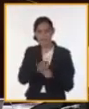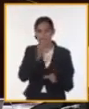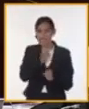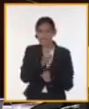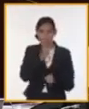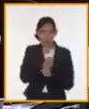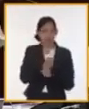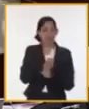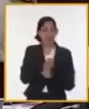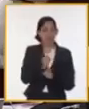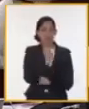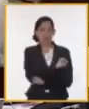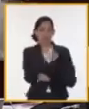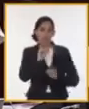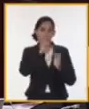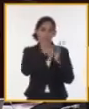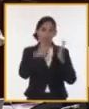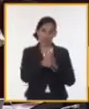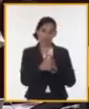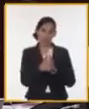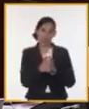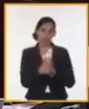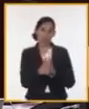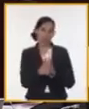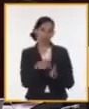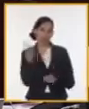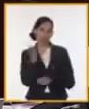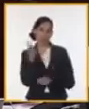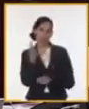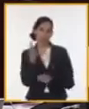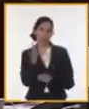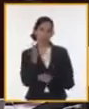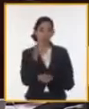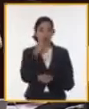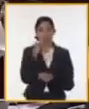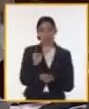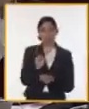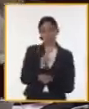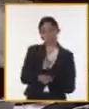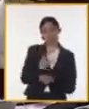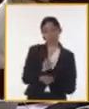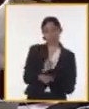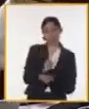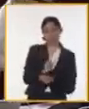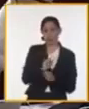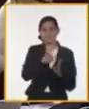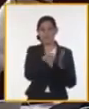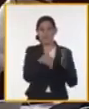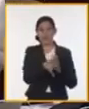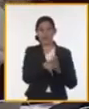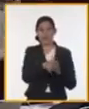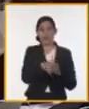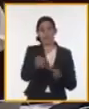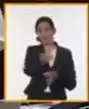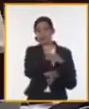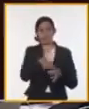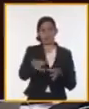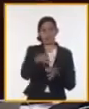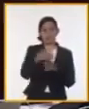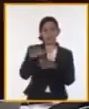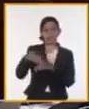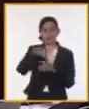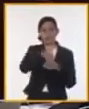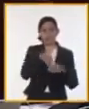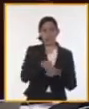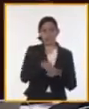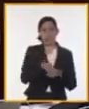un proyecto a nivel nacional para salvar la industria azucarera, sino proyectos territoriales, que comienzan